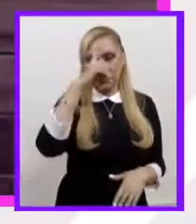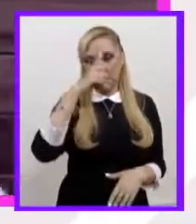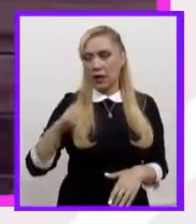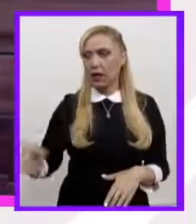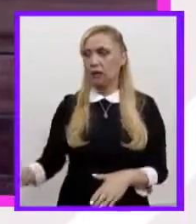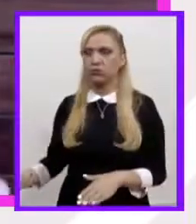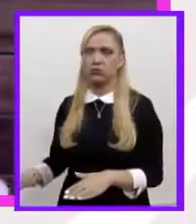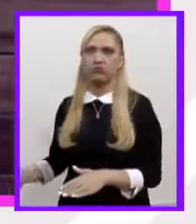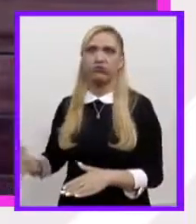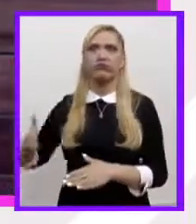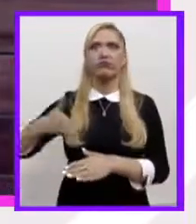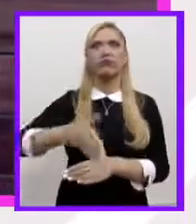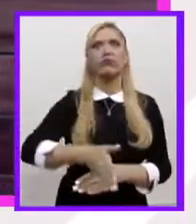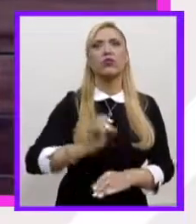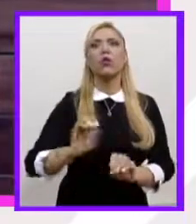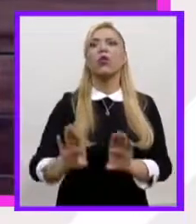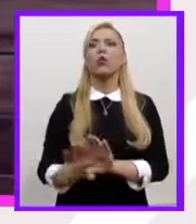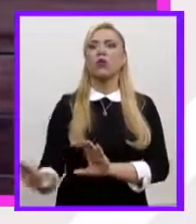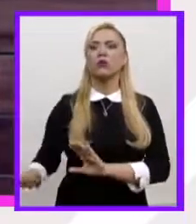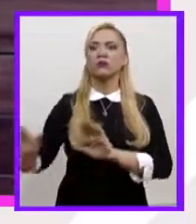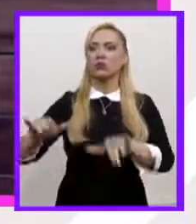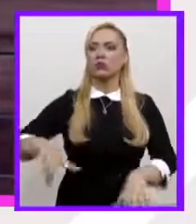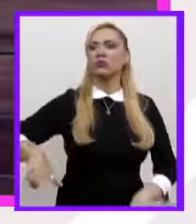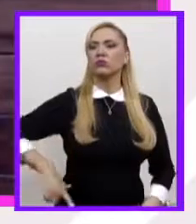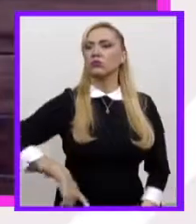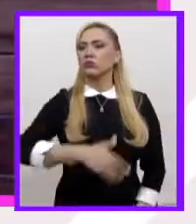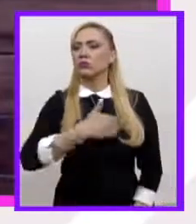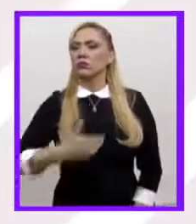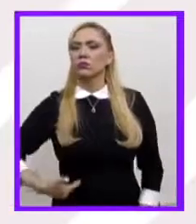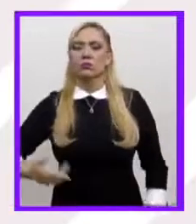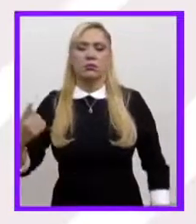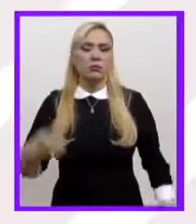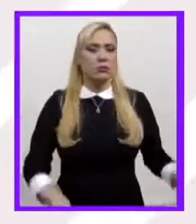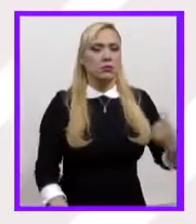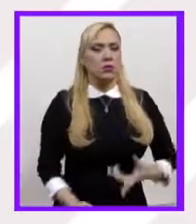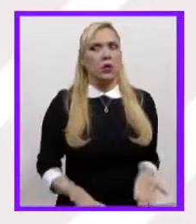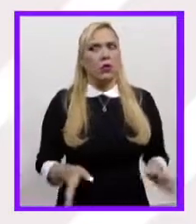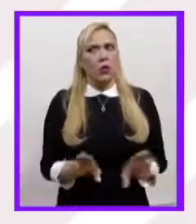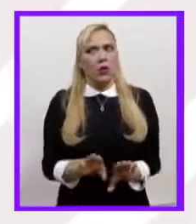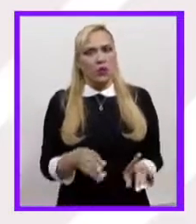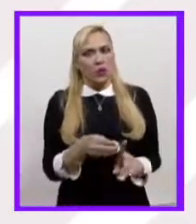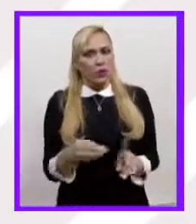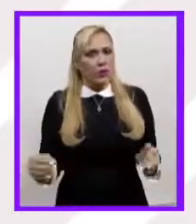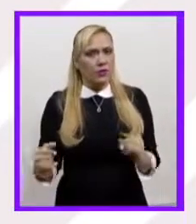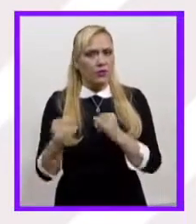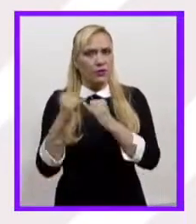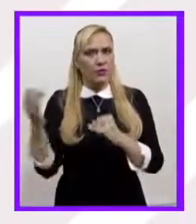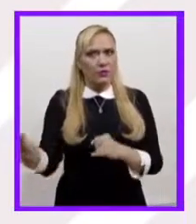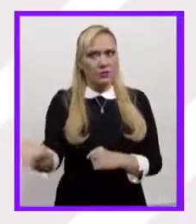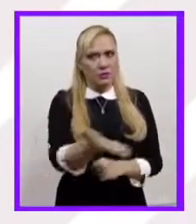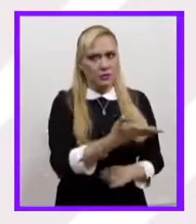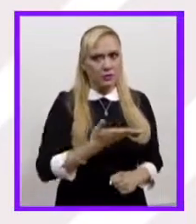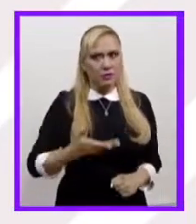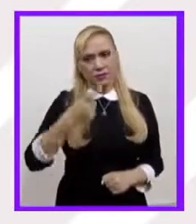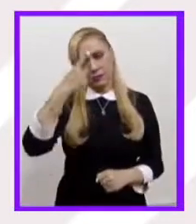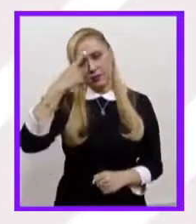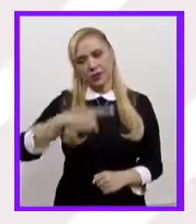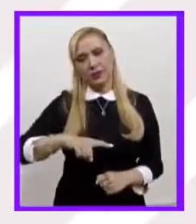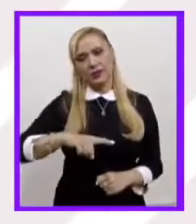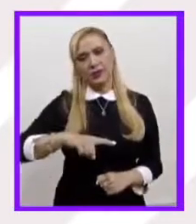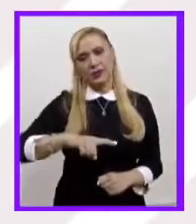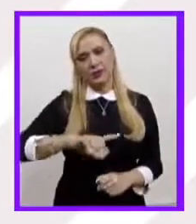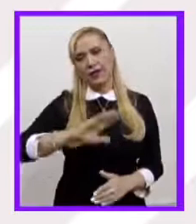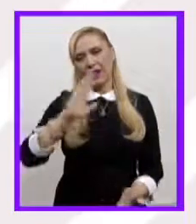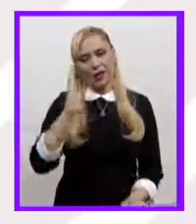de poder, para intervenir ahí, ¿no? En esta organización institucional y social, para dejar